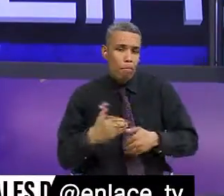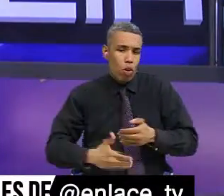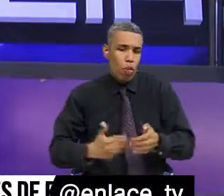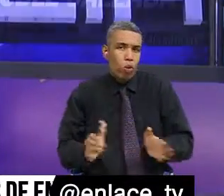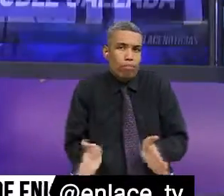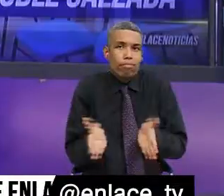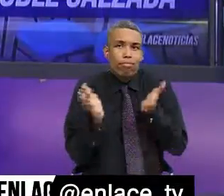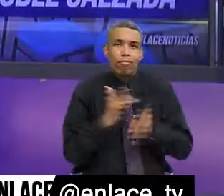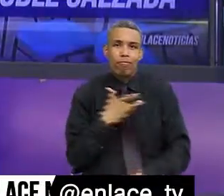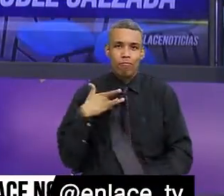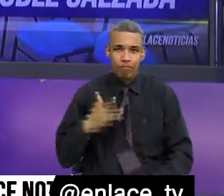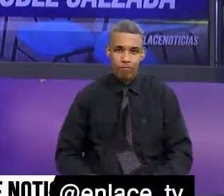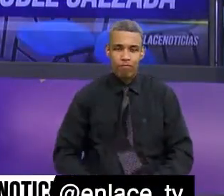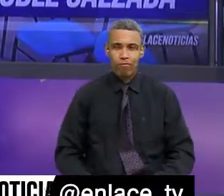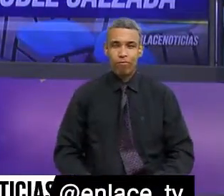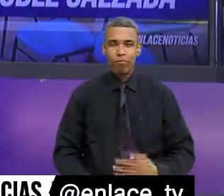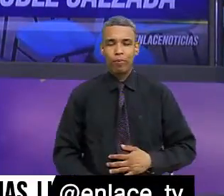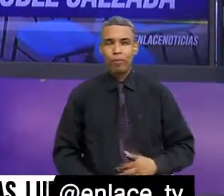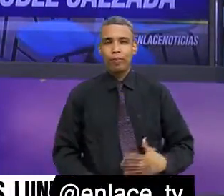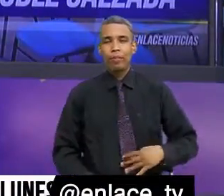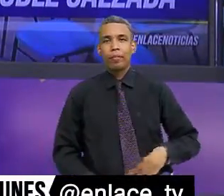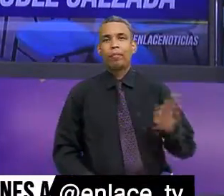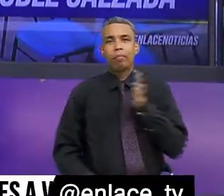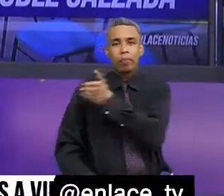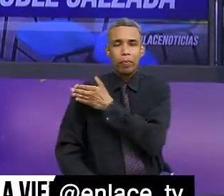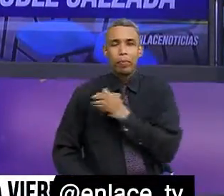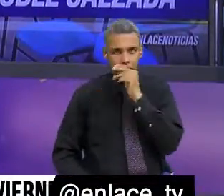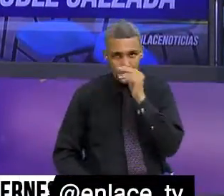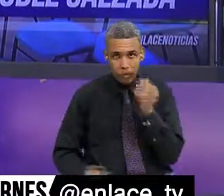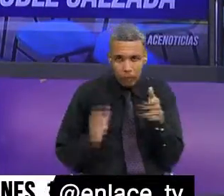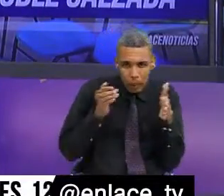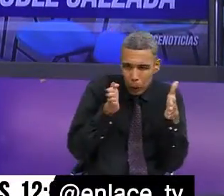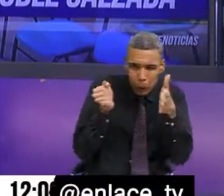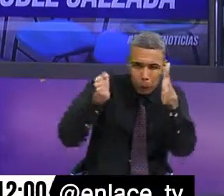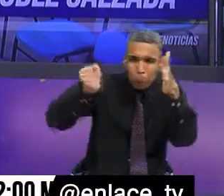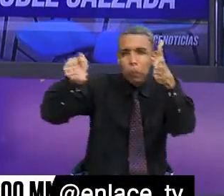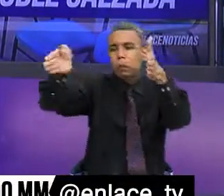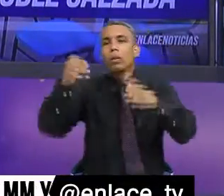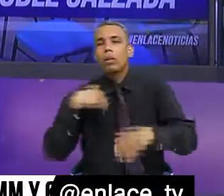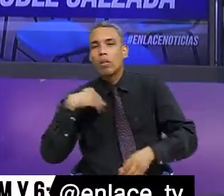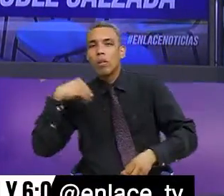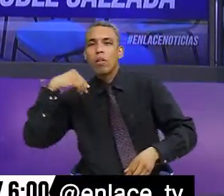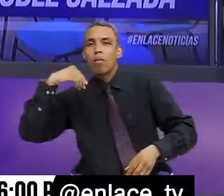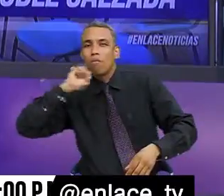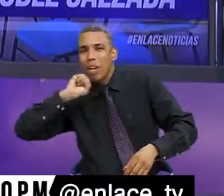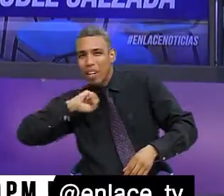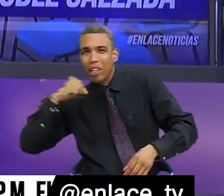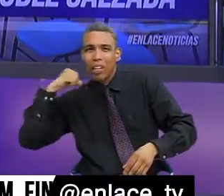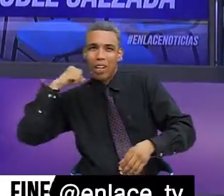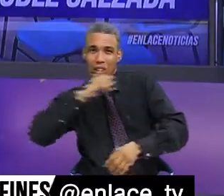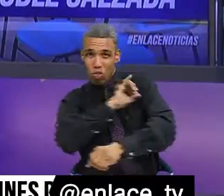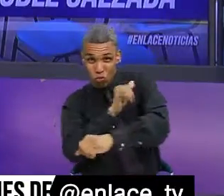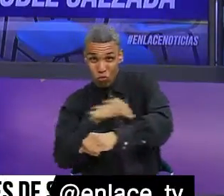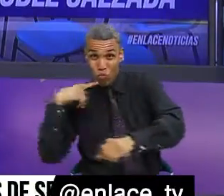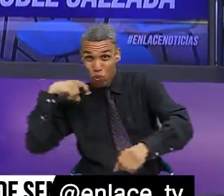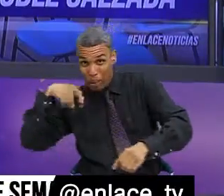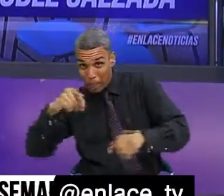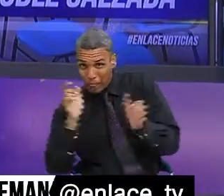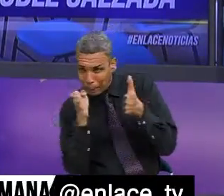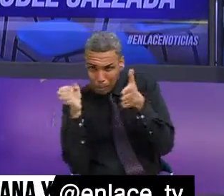Socializan impacto ambiental de la doble calzada Bucaramanga, Barranca Bermeja, Yondó, Ruta del Cacao en el sector de Patio Bonito. Nuestro director de noticias, Pedro